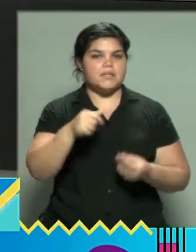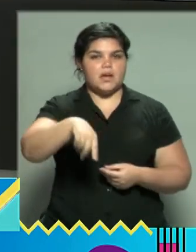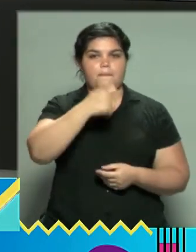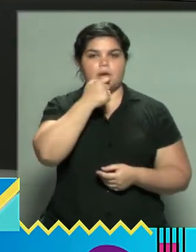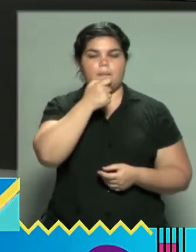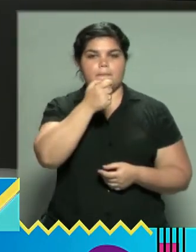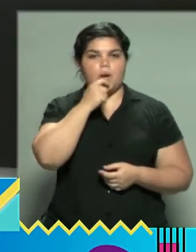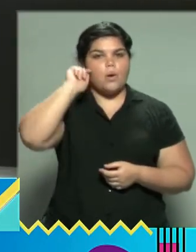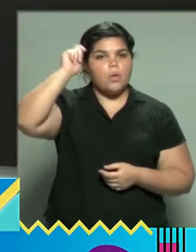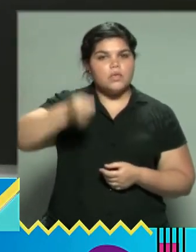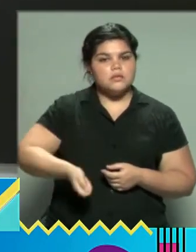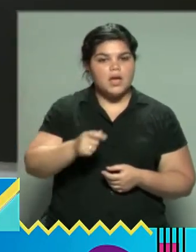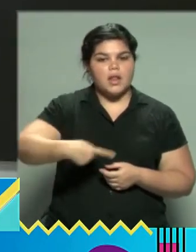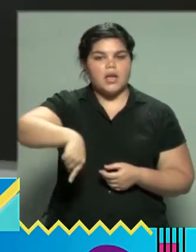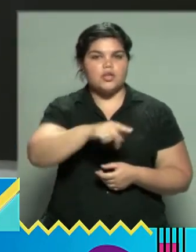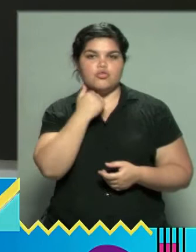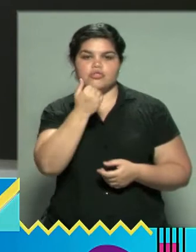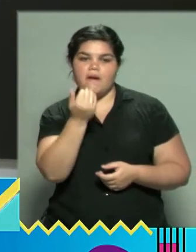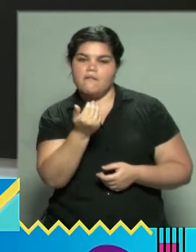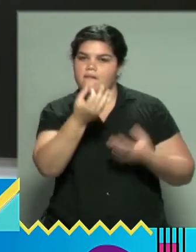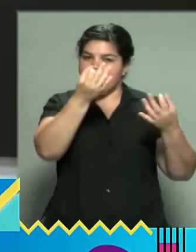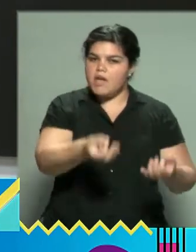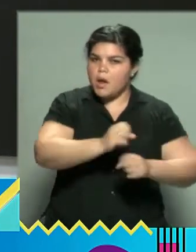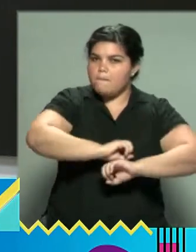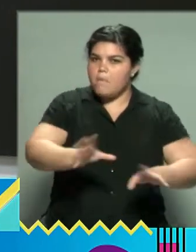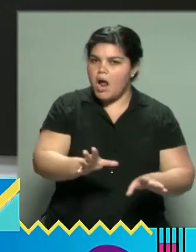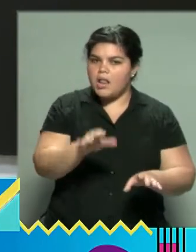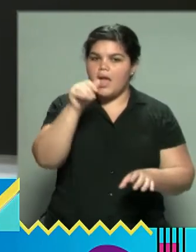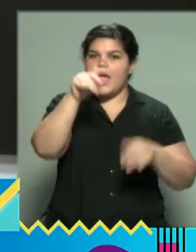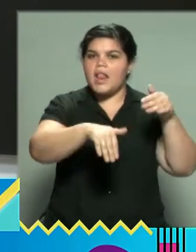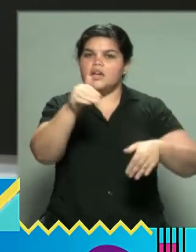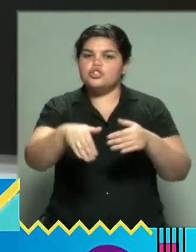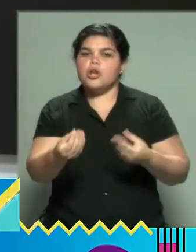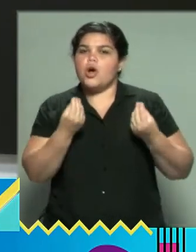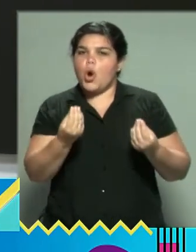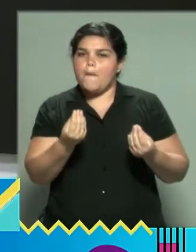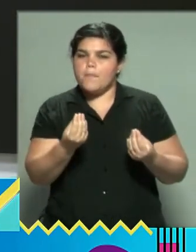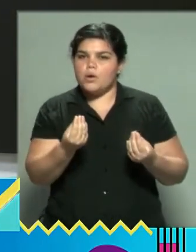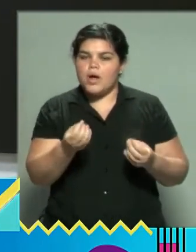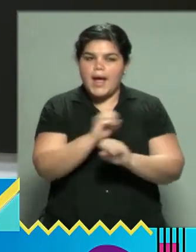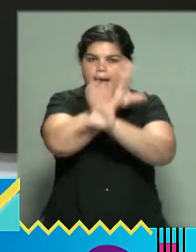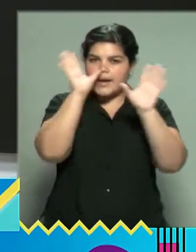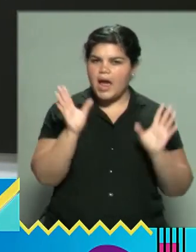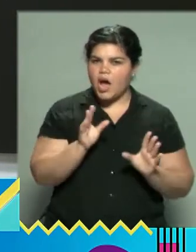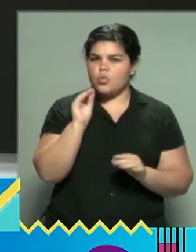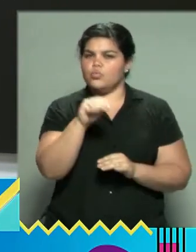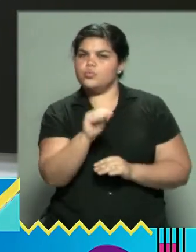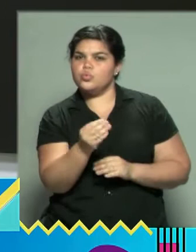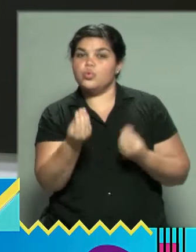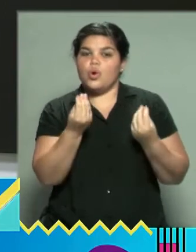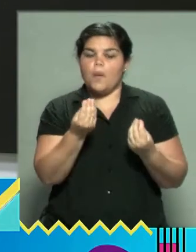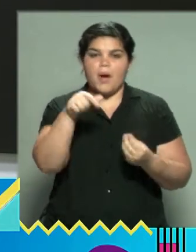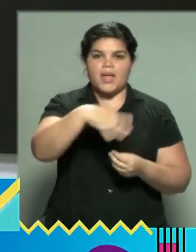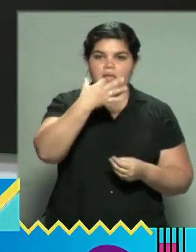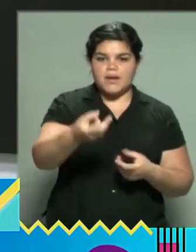bueno, no se sabía si las elecciones habían sido legítimas o bueno, no? En ese aspecto, ¿Cómo empezamos ya a trabajar con eso? Porque en definitiva se pierde la legitimidad del